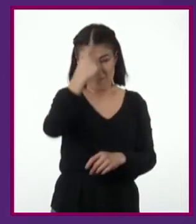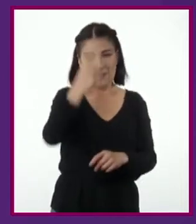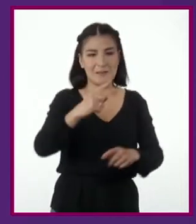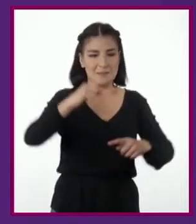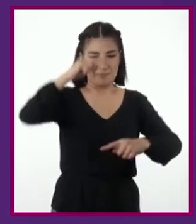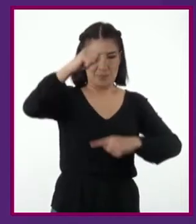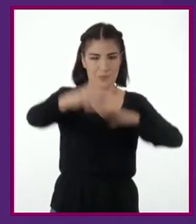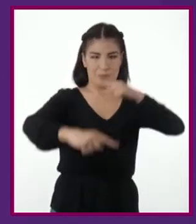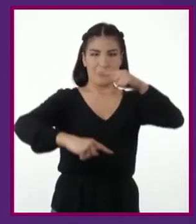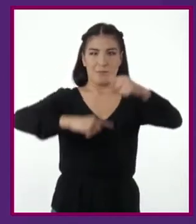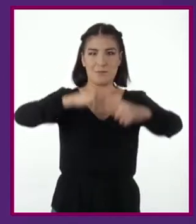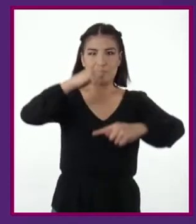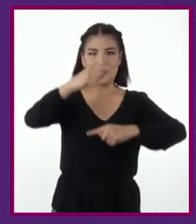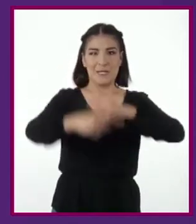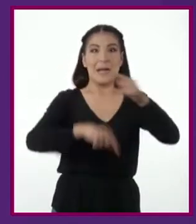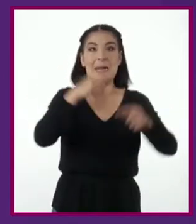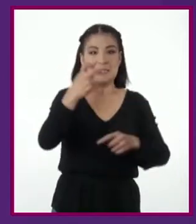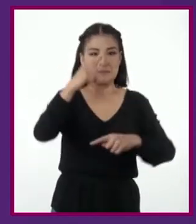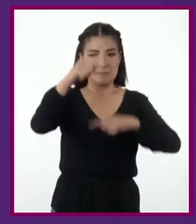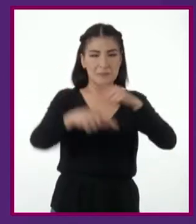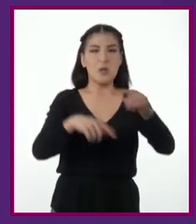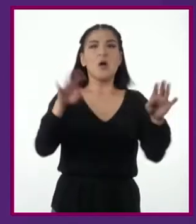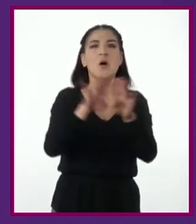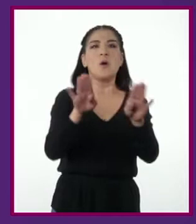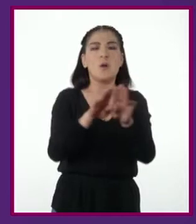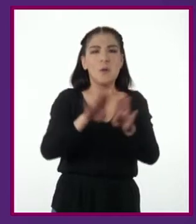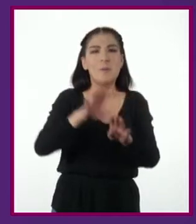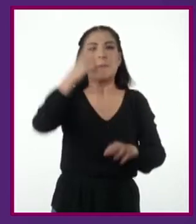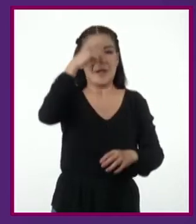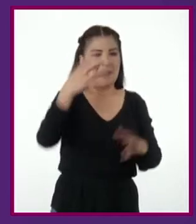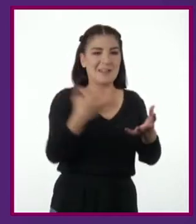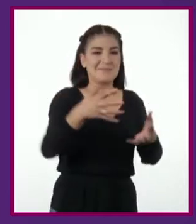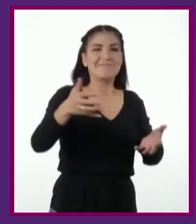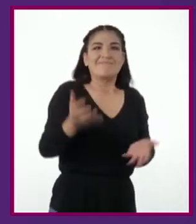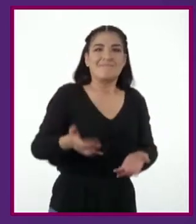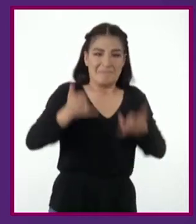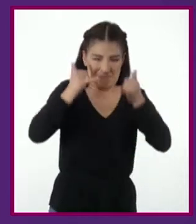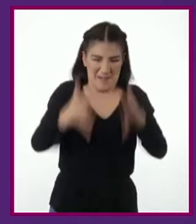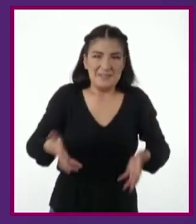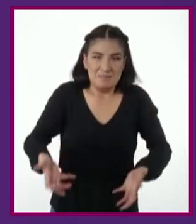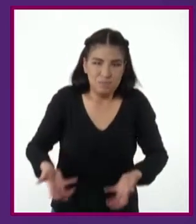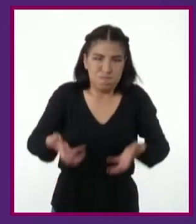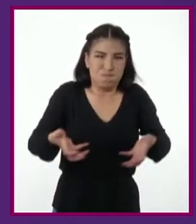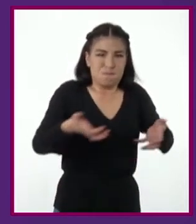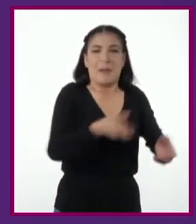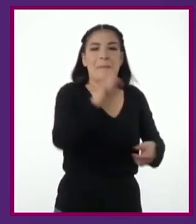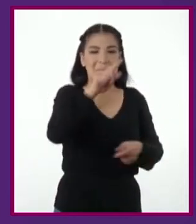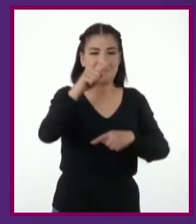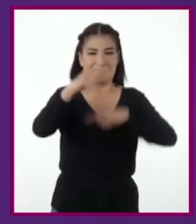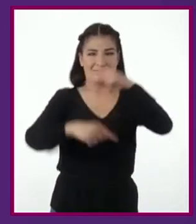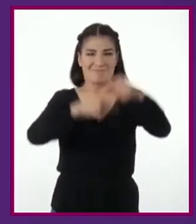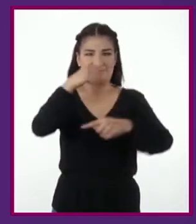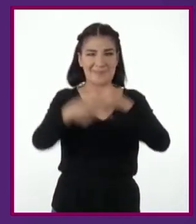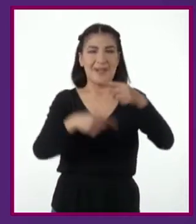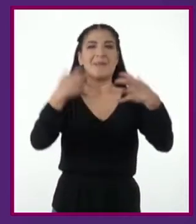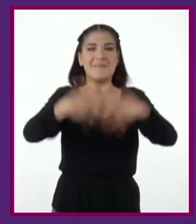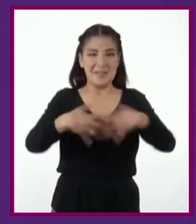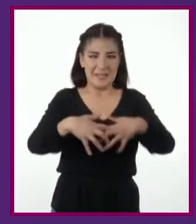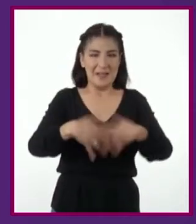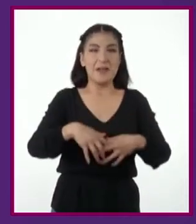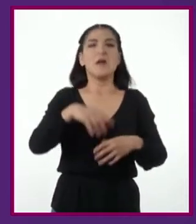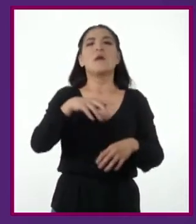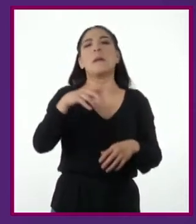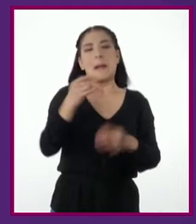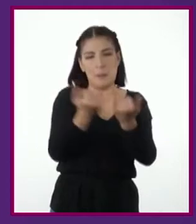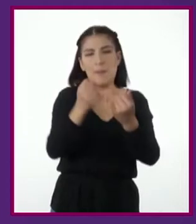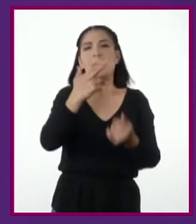rueda para facilitar el transporte de grandes cargas. Los pueblos de Mesoamérica hicieron uso de máquinas